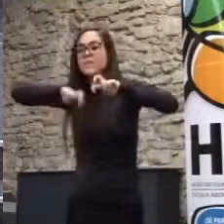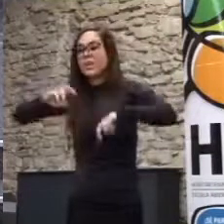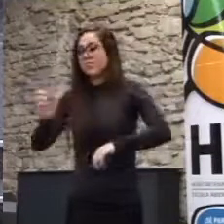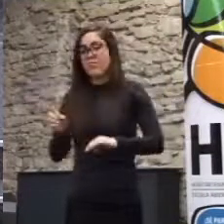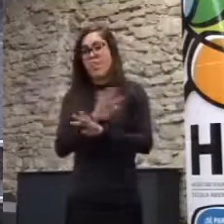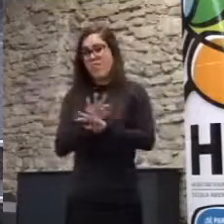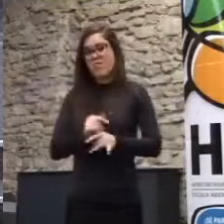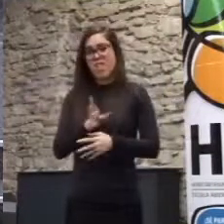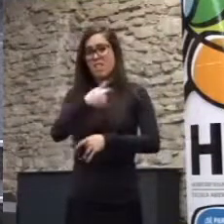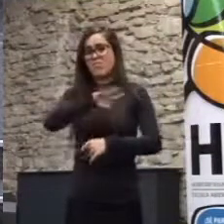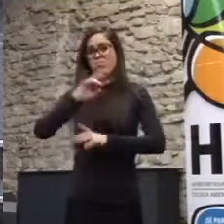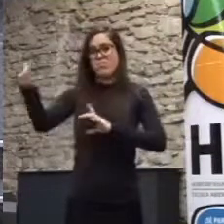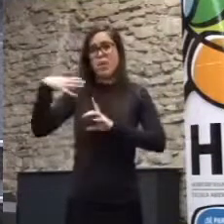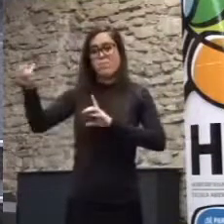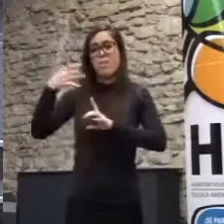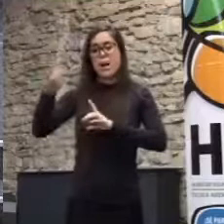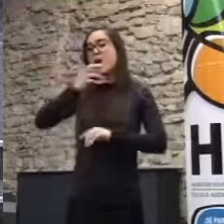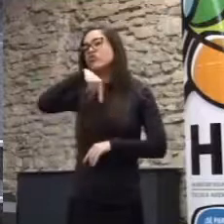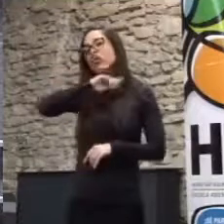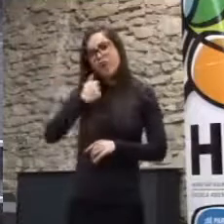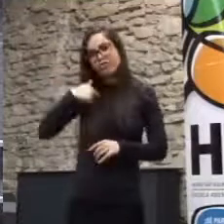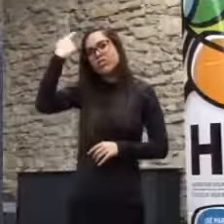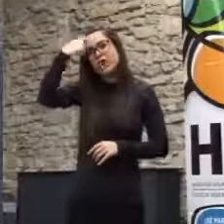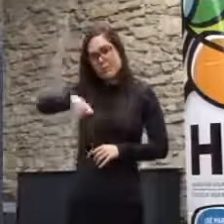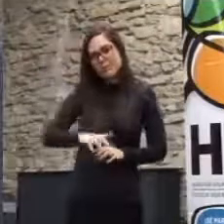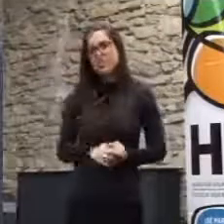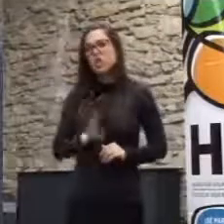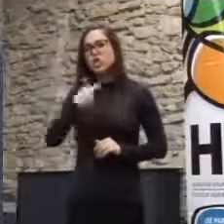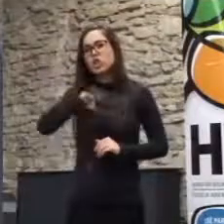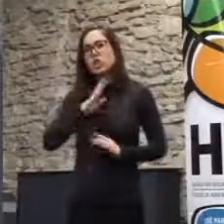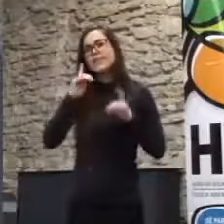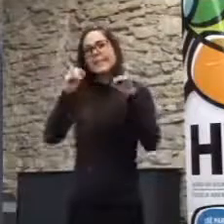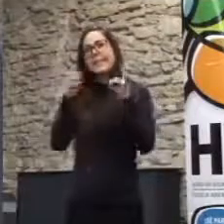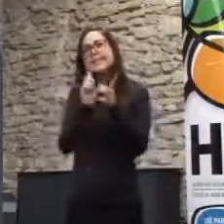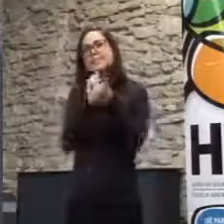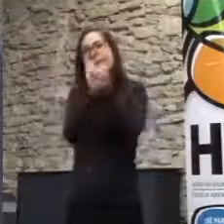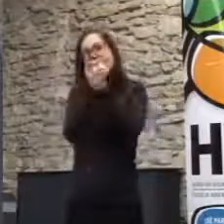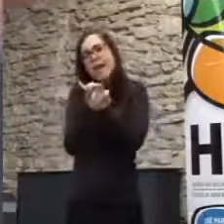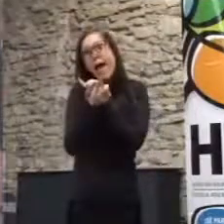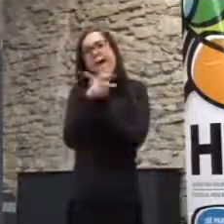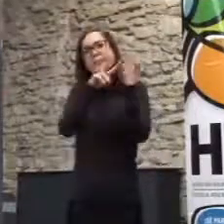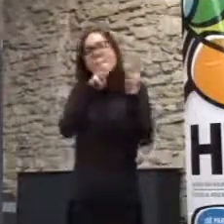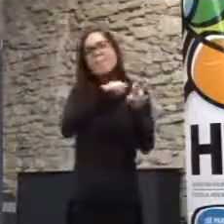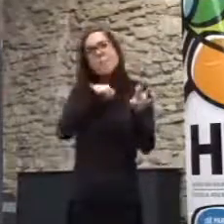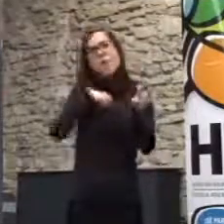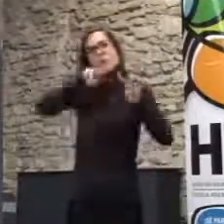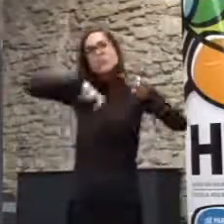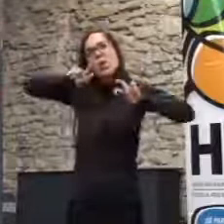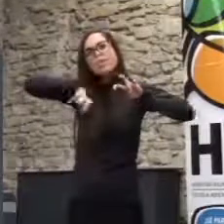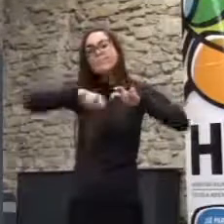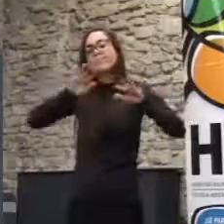más. Somos conscientes de ello, intentamos cambiarlo, intentamos buscar temas propios, pero es verdad que hay cientos